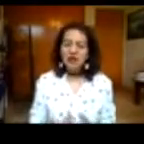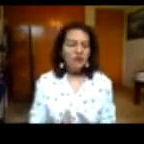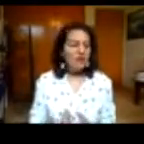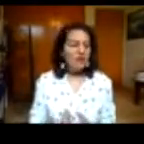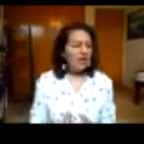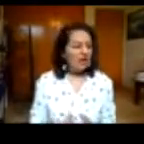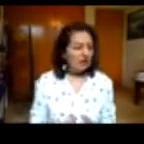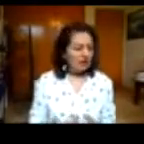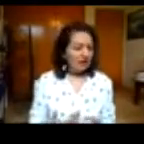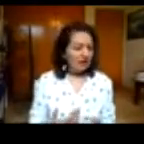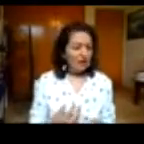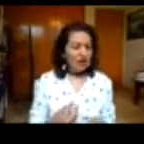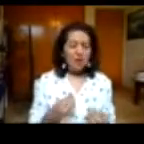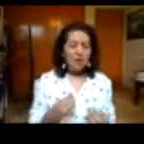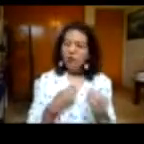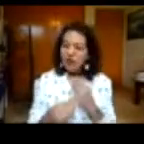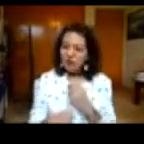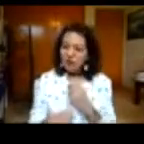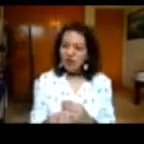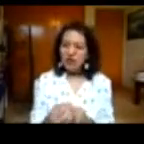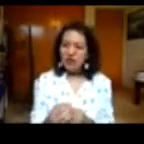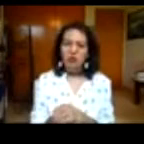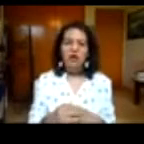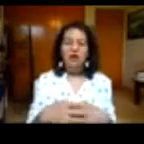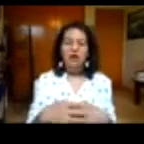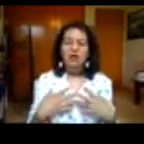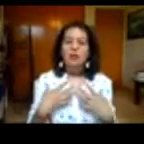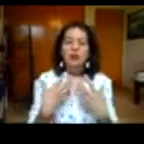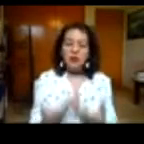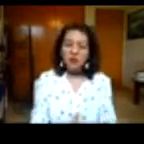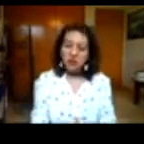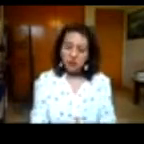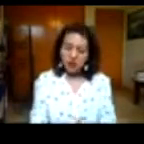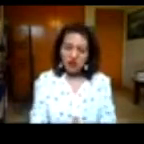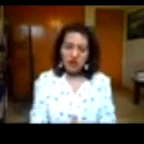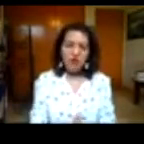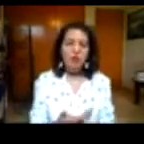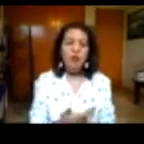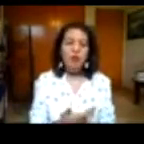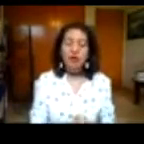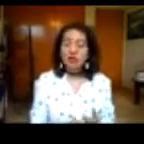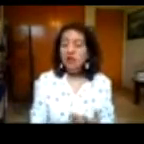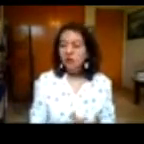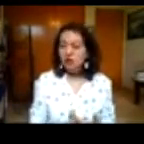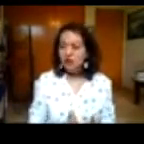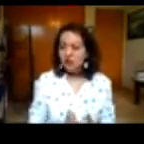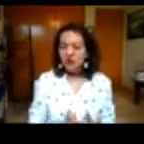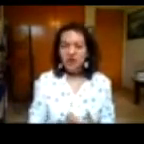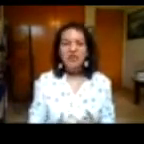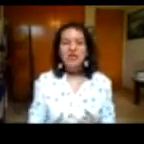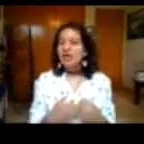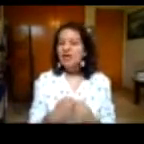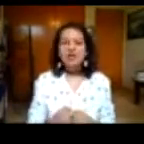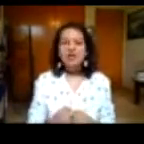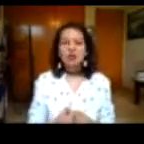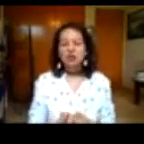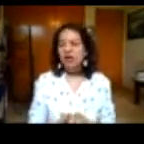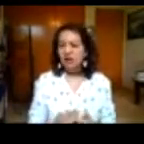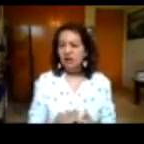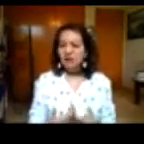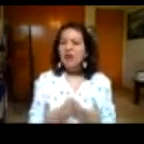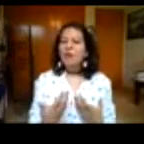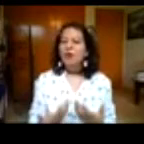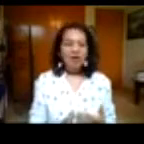sentido, la forma en que podamos articularnos, que podamos expresarnos con personas adultas mayores, es